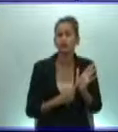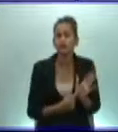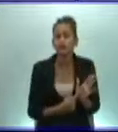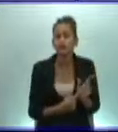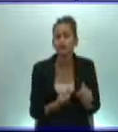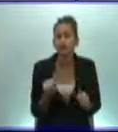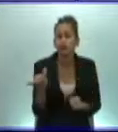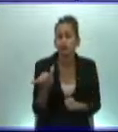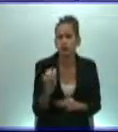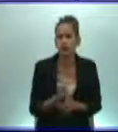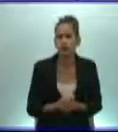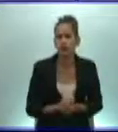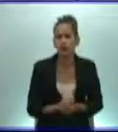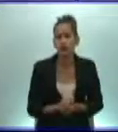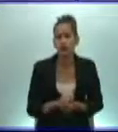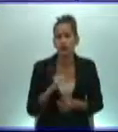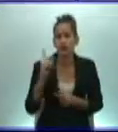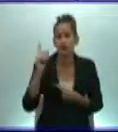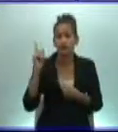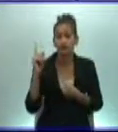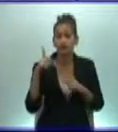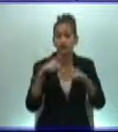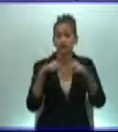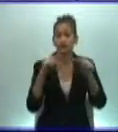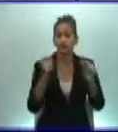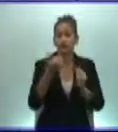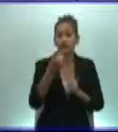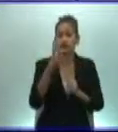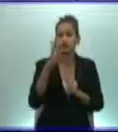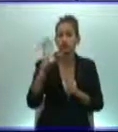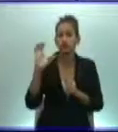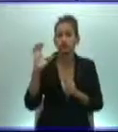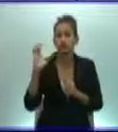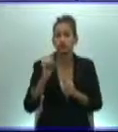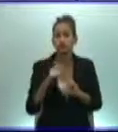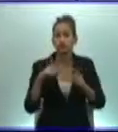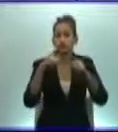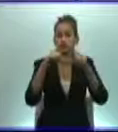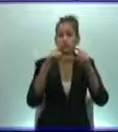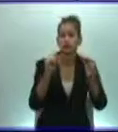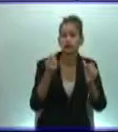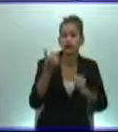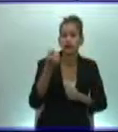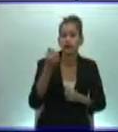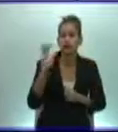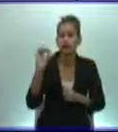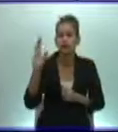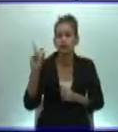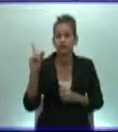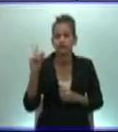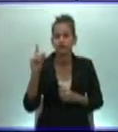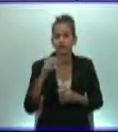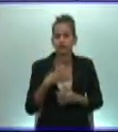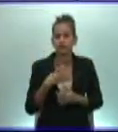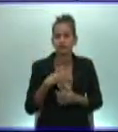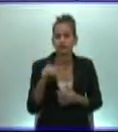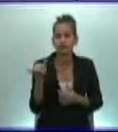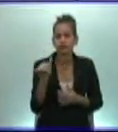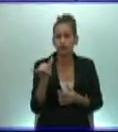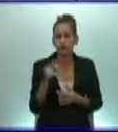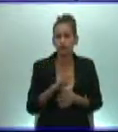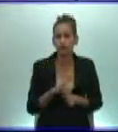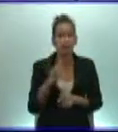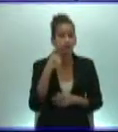son iguales. En este caso es el triángulo ABC y el triángulo AOD. ¿Qué tienen iguales? Ya